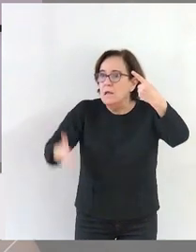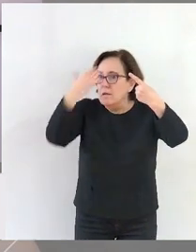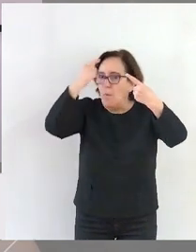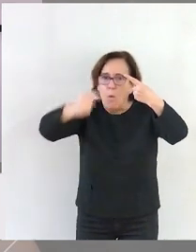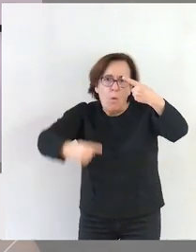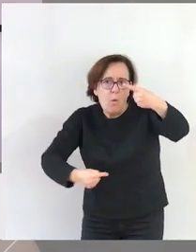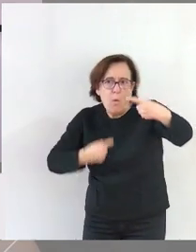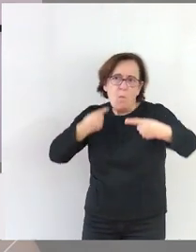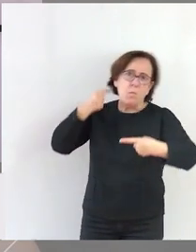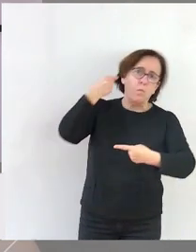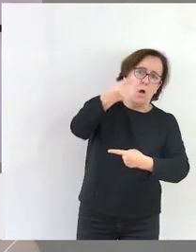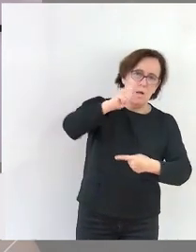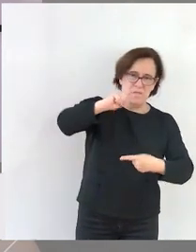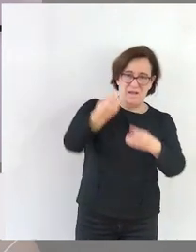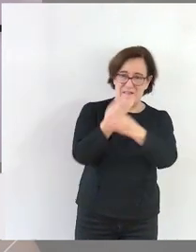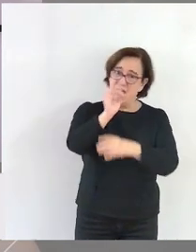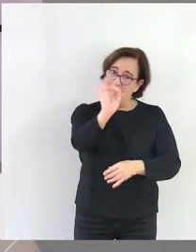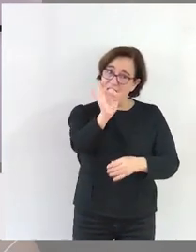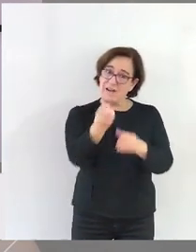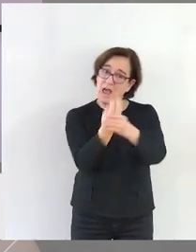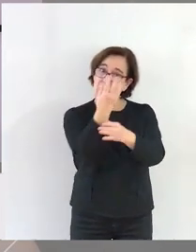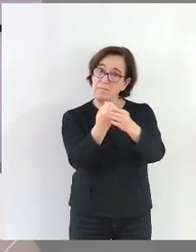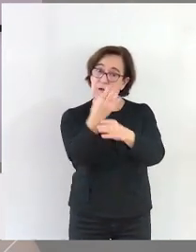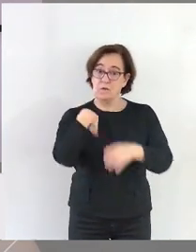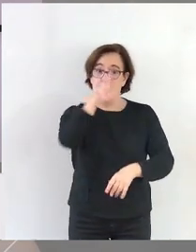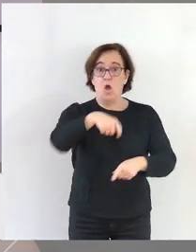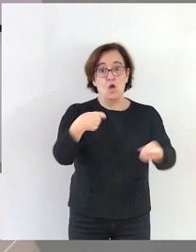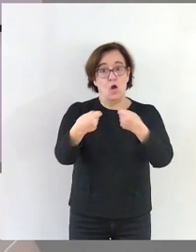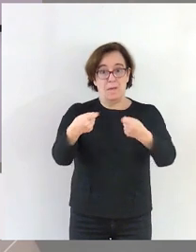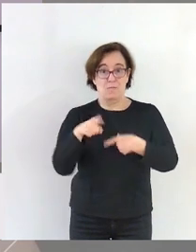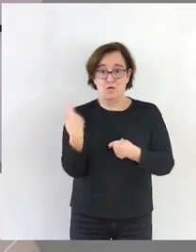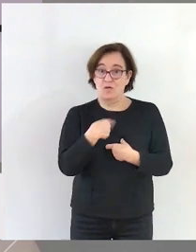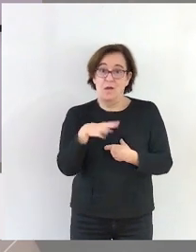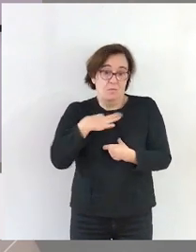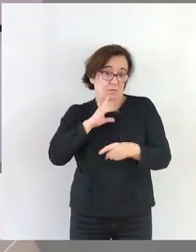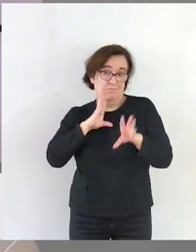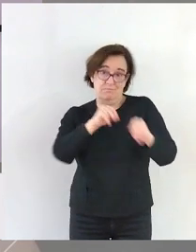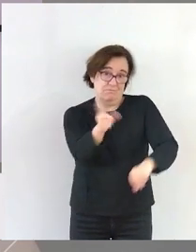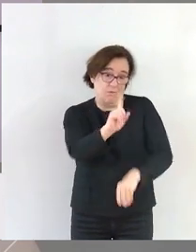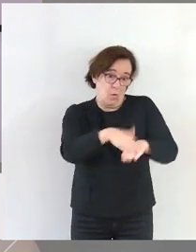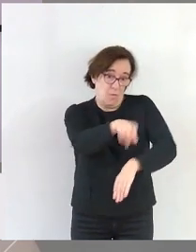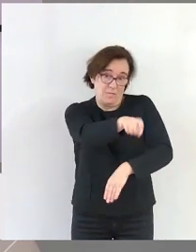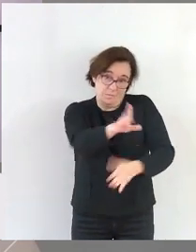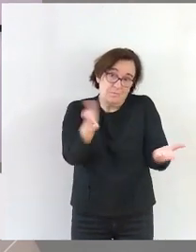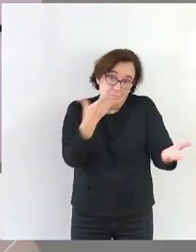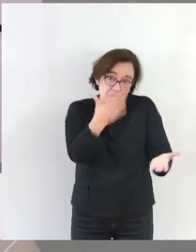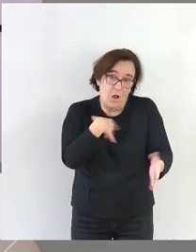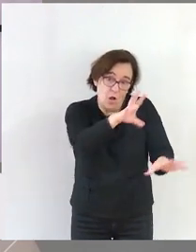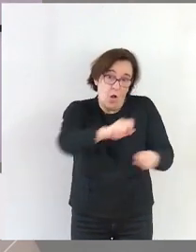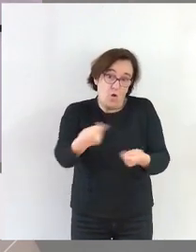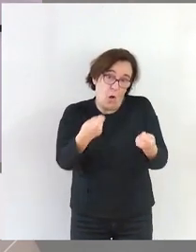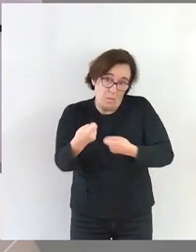emisor Es verdad que parte de lo que ellos emiten lo compramos nosotros es que no se lo podemos echar todos a ellos a no seamos C